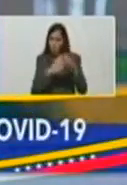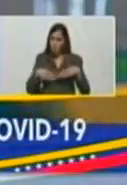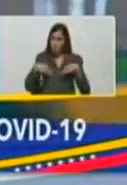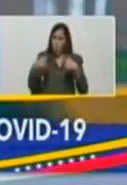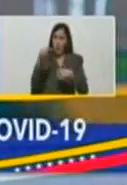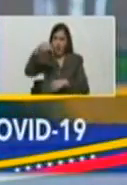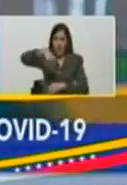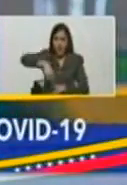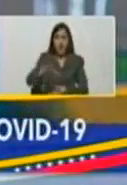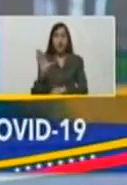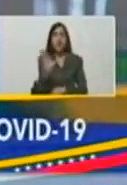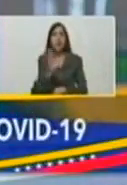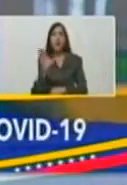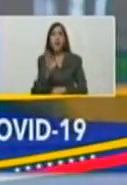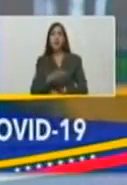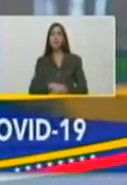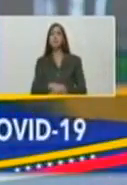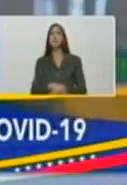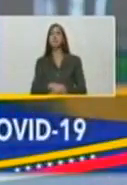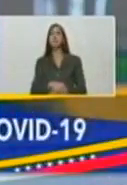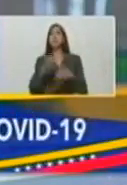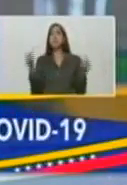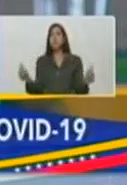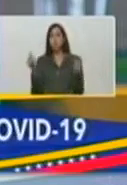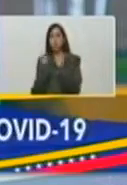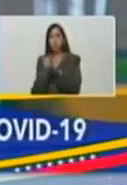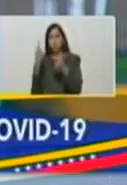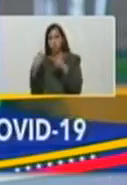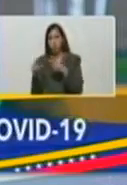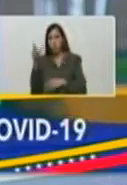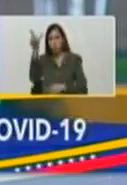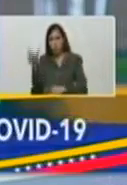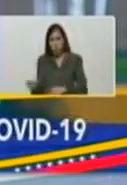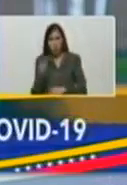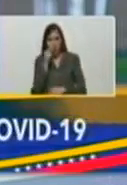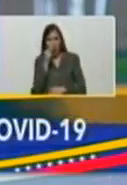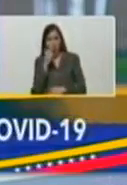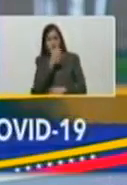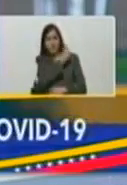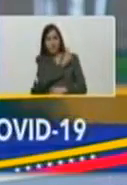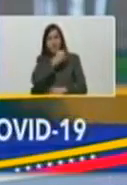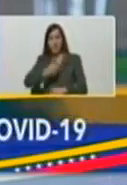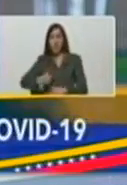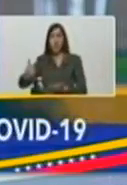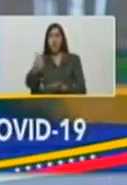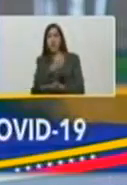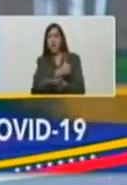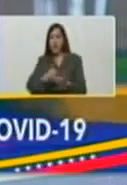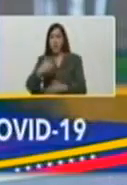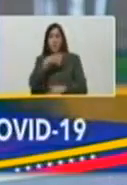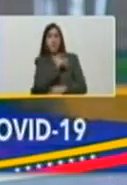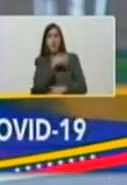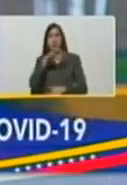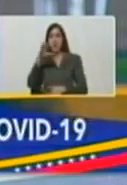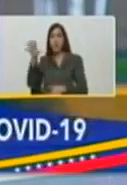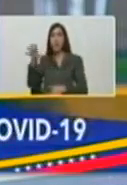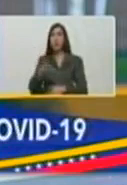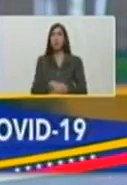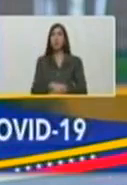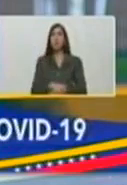Caracas. Está con Cristian Wagner, presidente de Farmapatria, Cristian, con